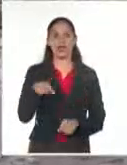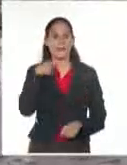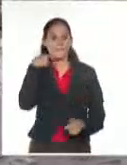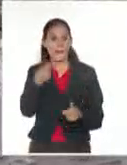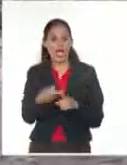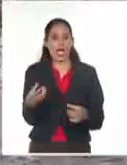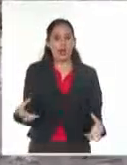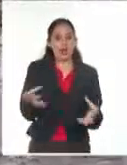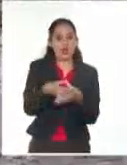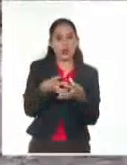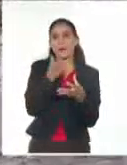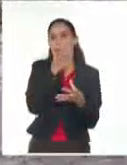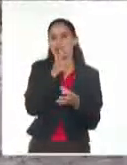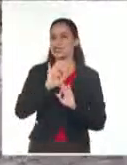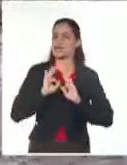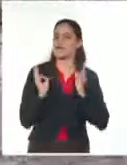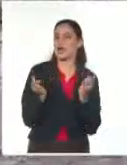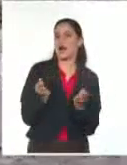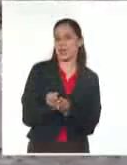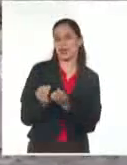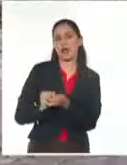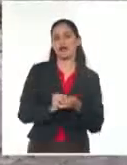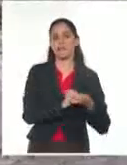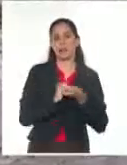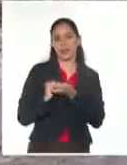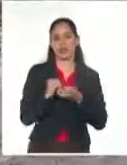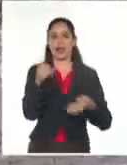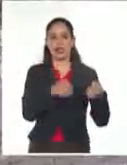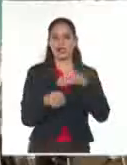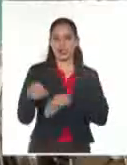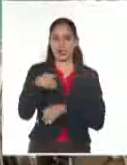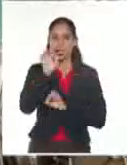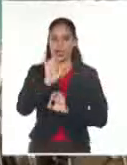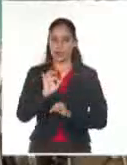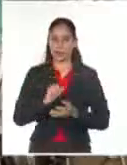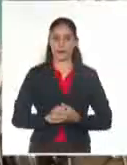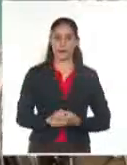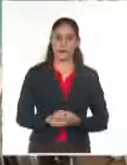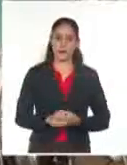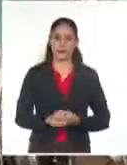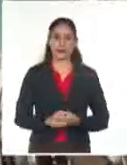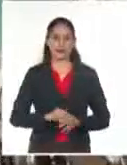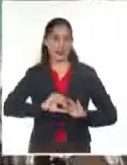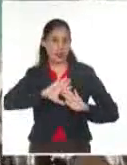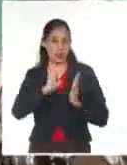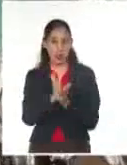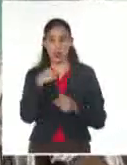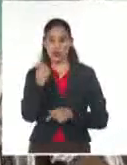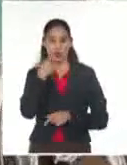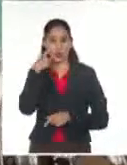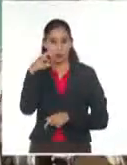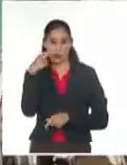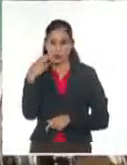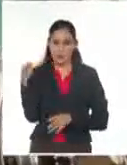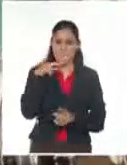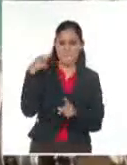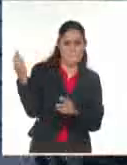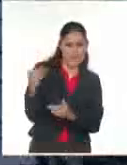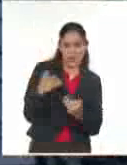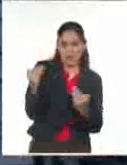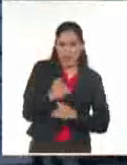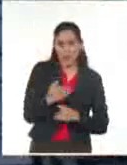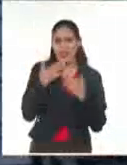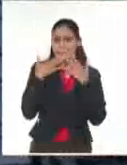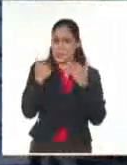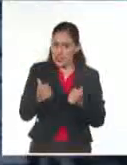compañeras, una gran familia aquí en el biosaludable. Que a todos los que conocemos le decimos, ven, tú verás cómo la vas a